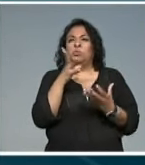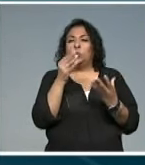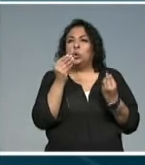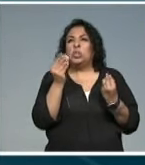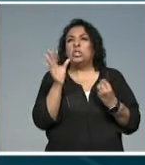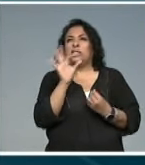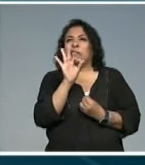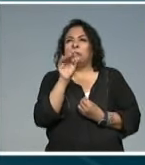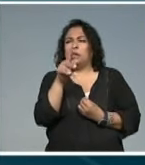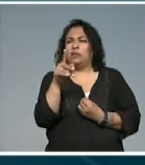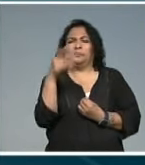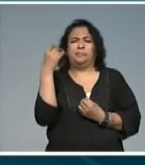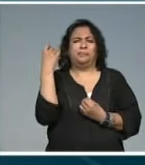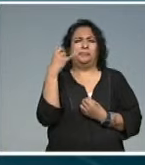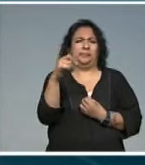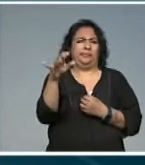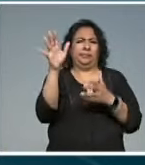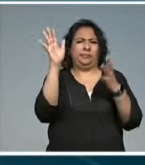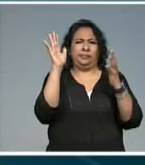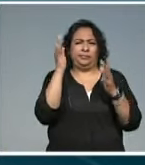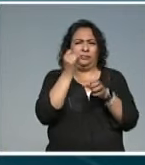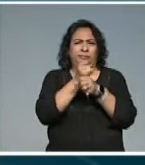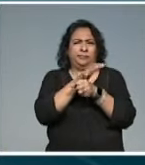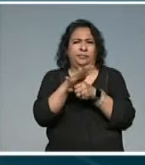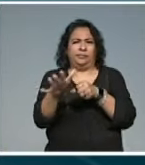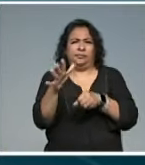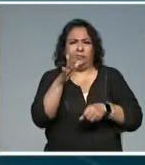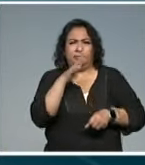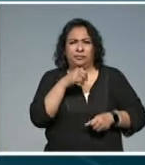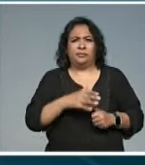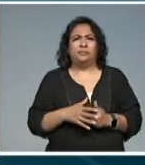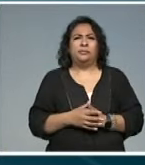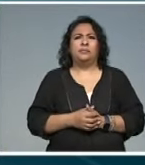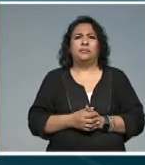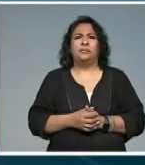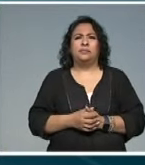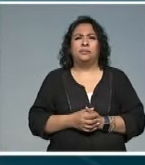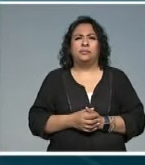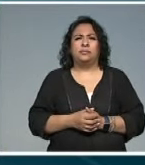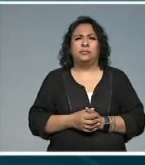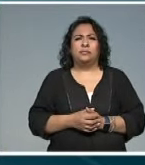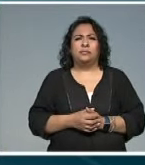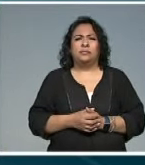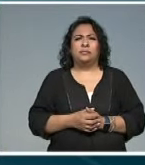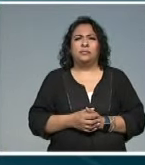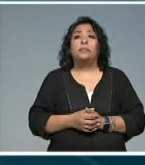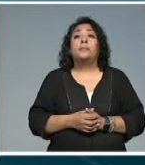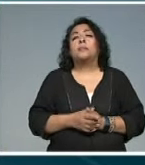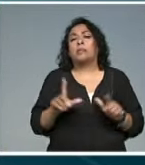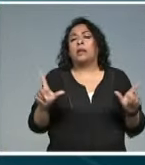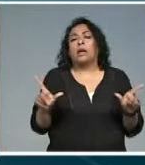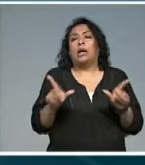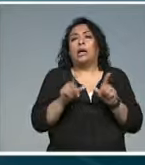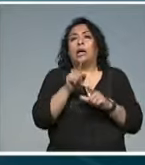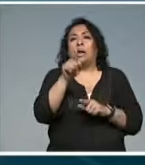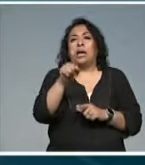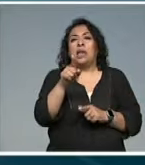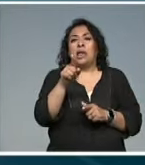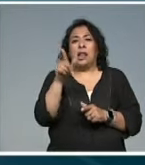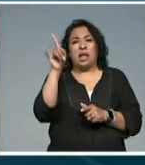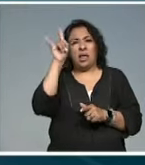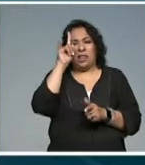les podría parecer hilarante. But by believing you are God. En resumen, El